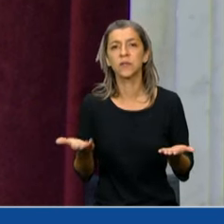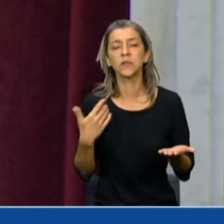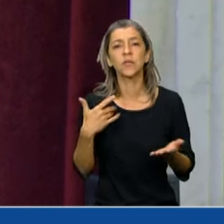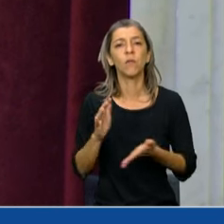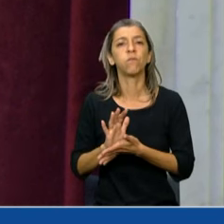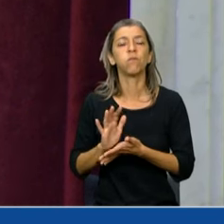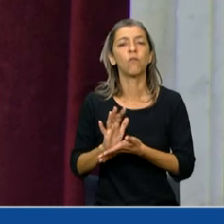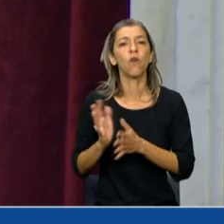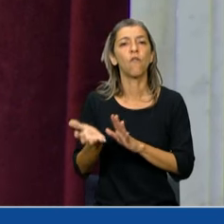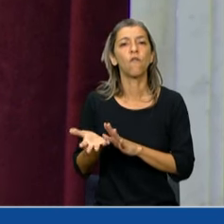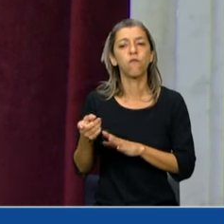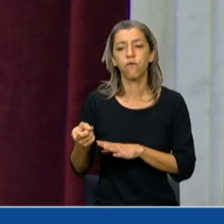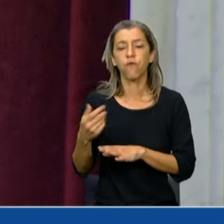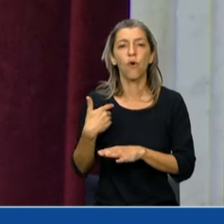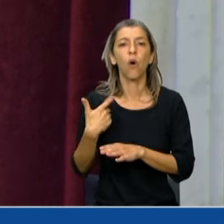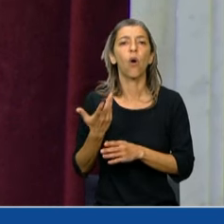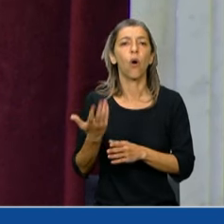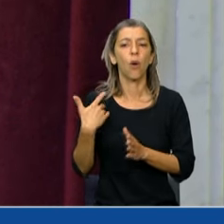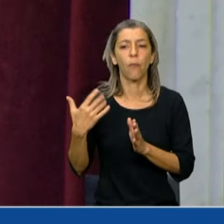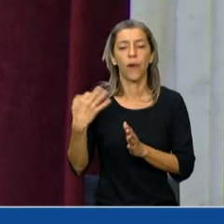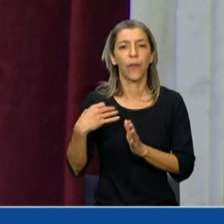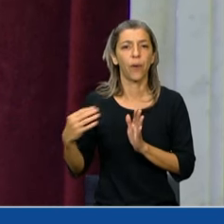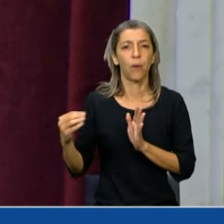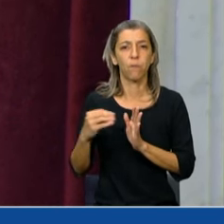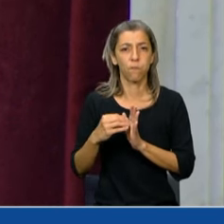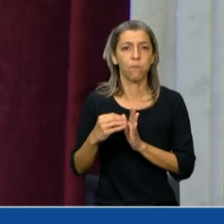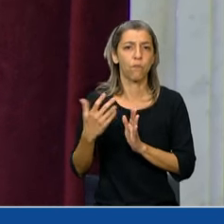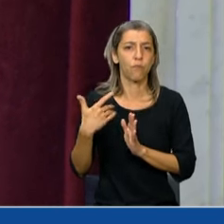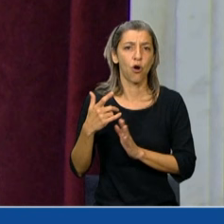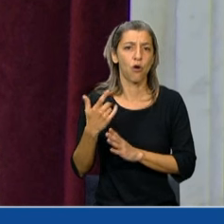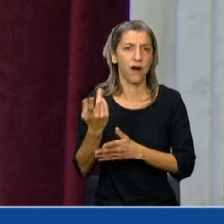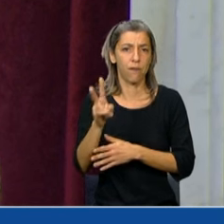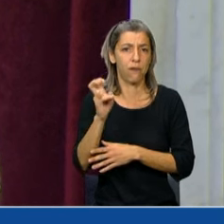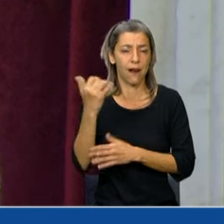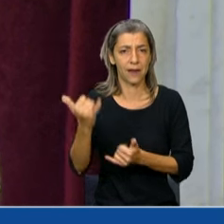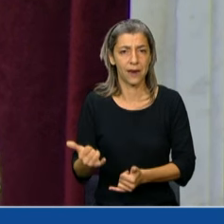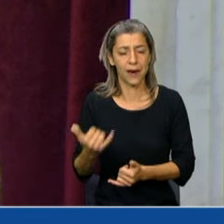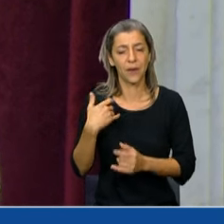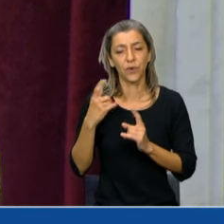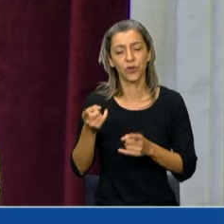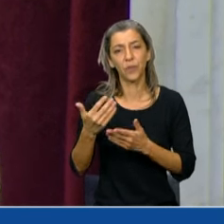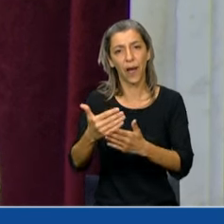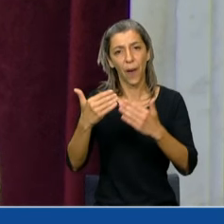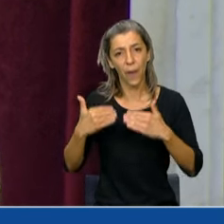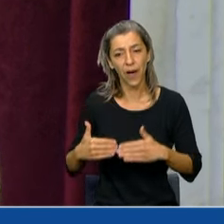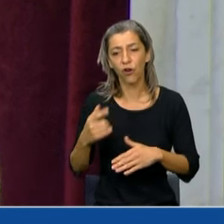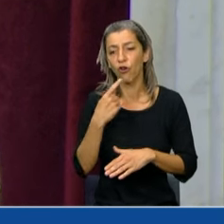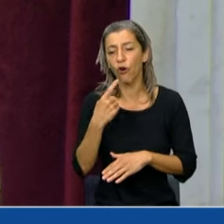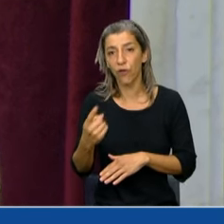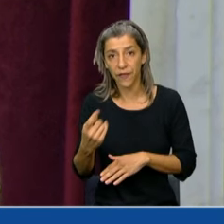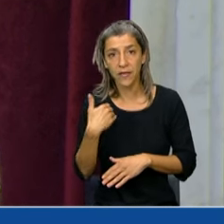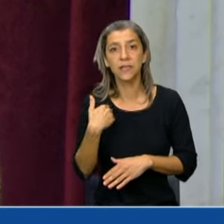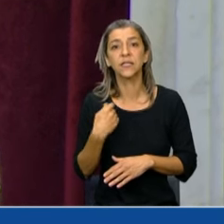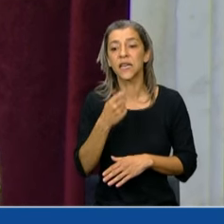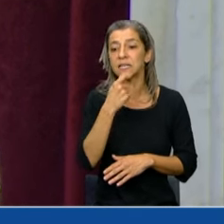agregaron abajo de todo los ingresos provenientes exclusivamente la locación de hasta dos